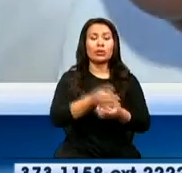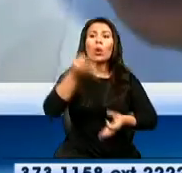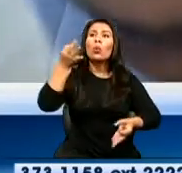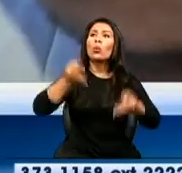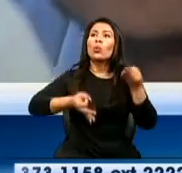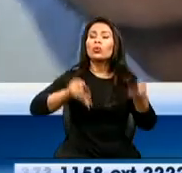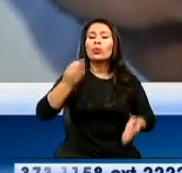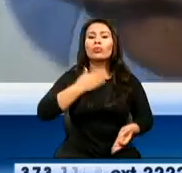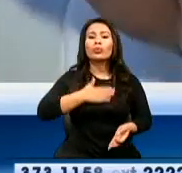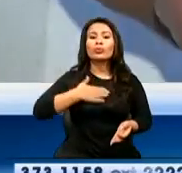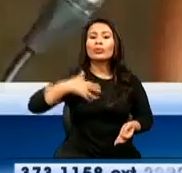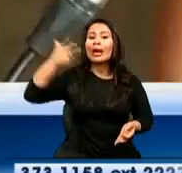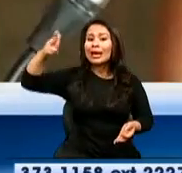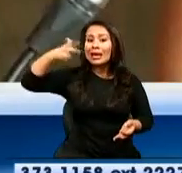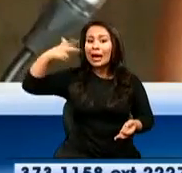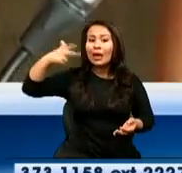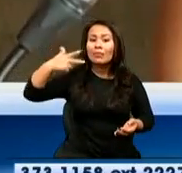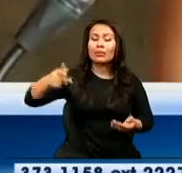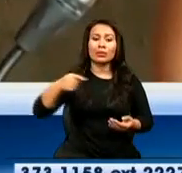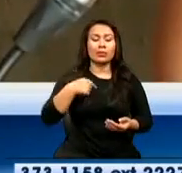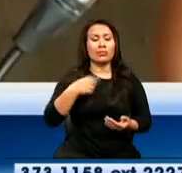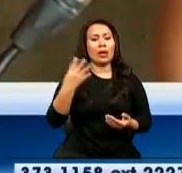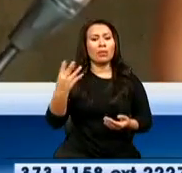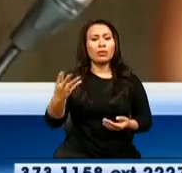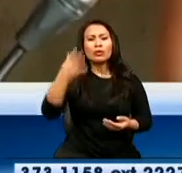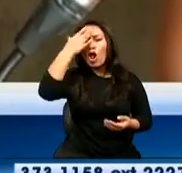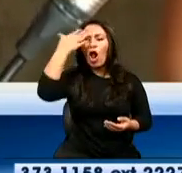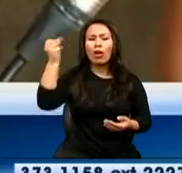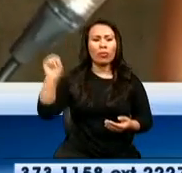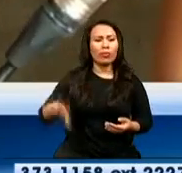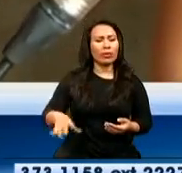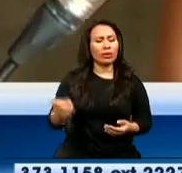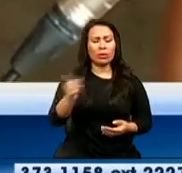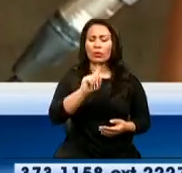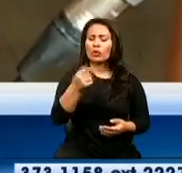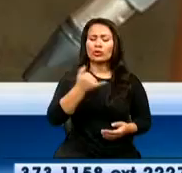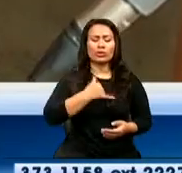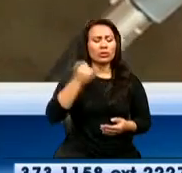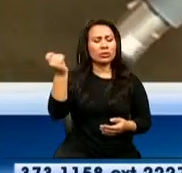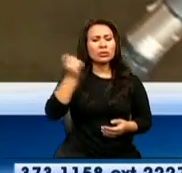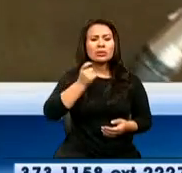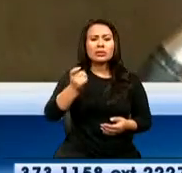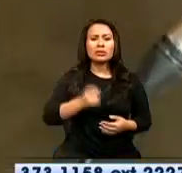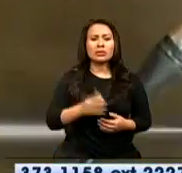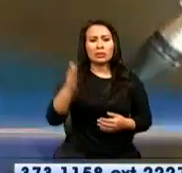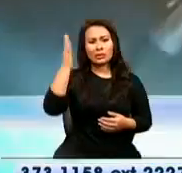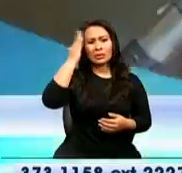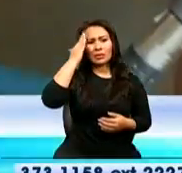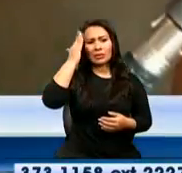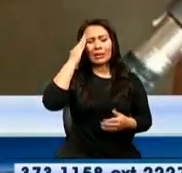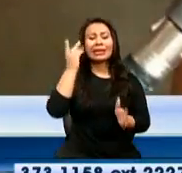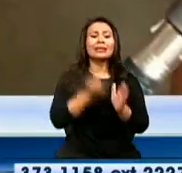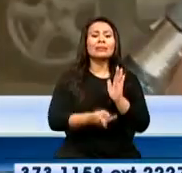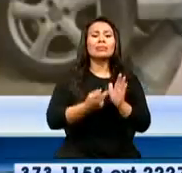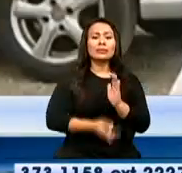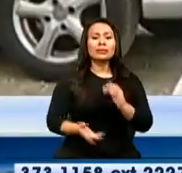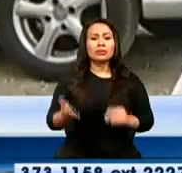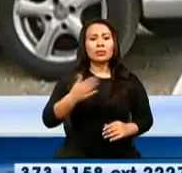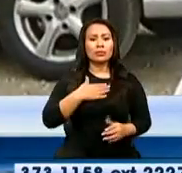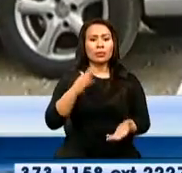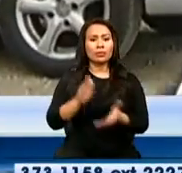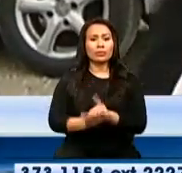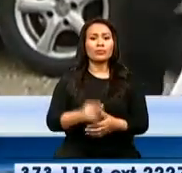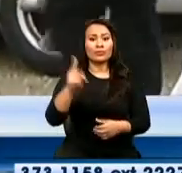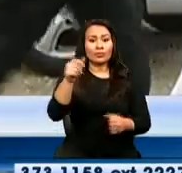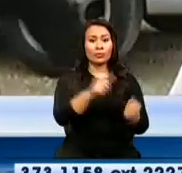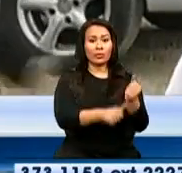las cámaras, porque yo no quiero que su muerte quede en impunidad. Yo necesito saber qué pasó con él. Hay una